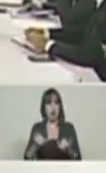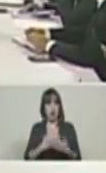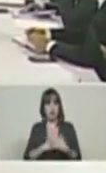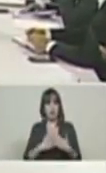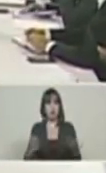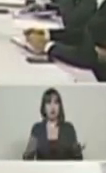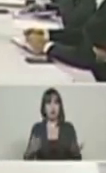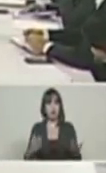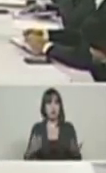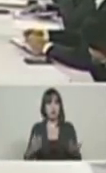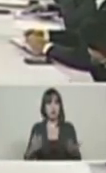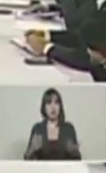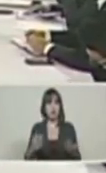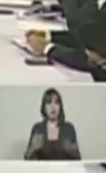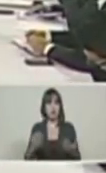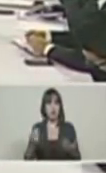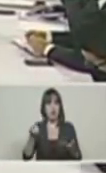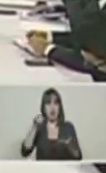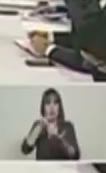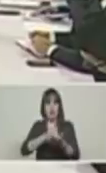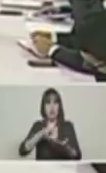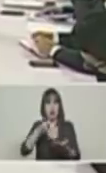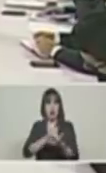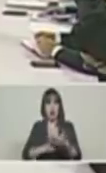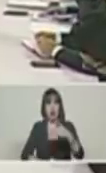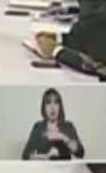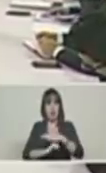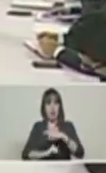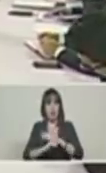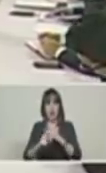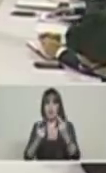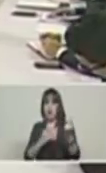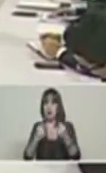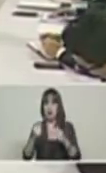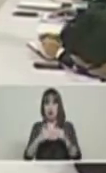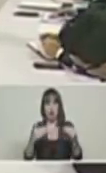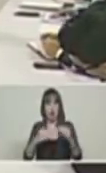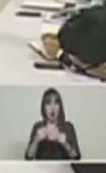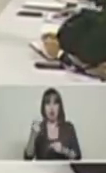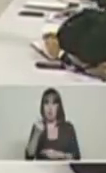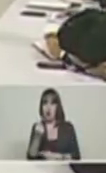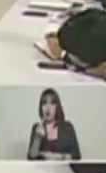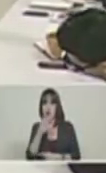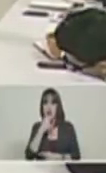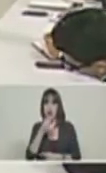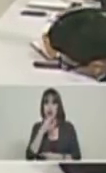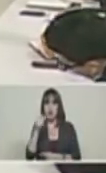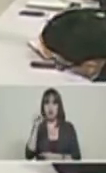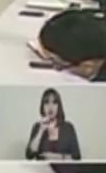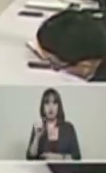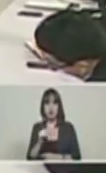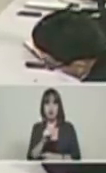la capacidad de inversión, apoyo financiero en bolívares, en dólares y en petro.